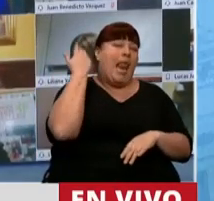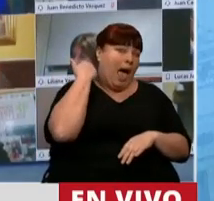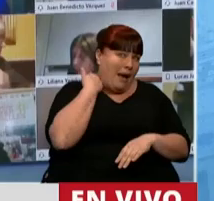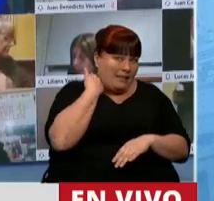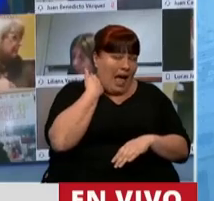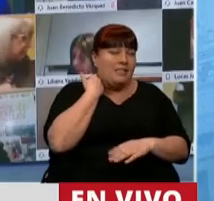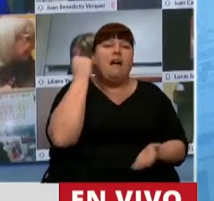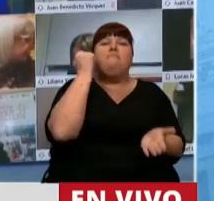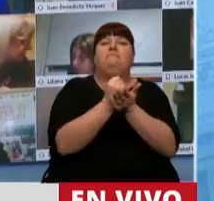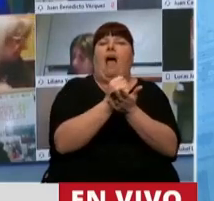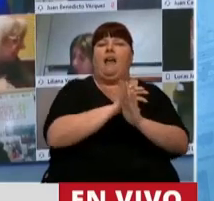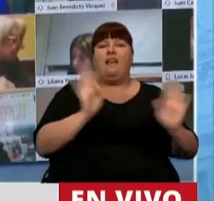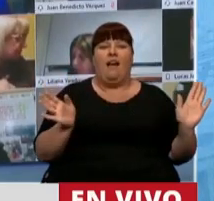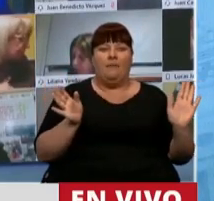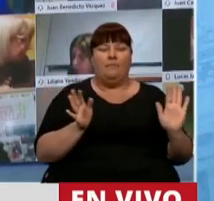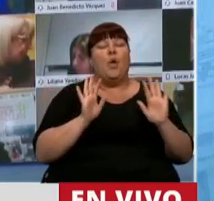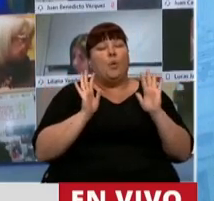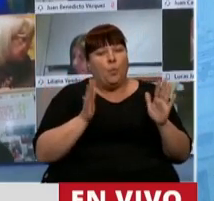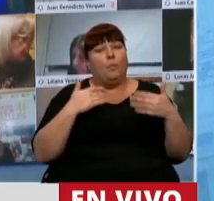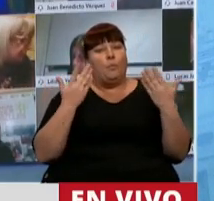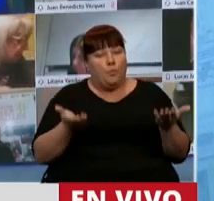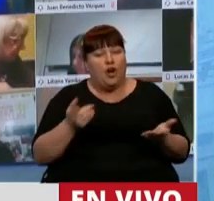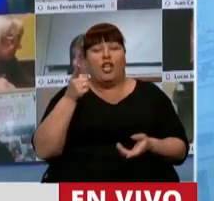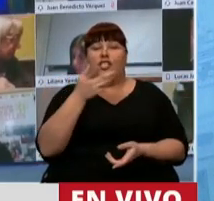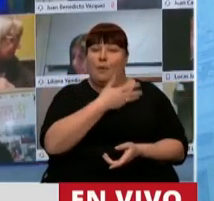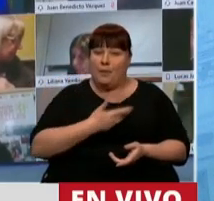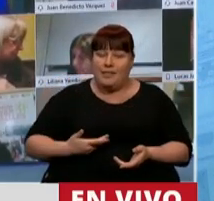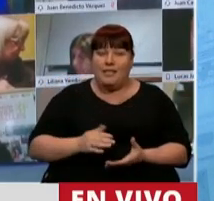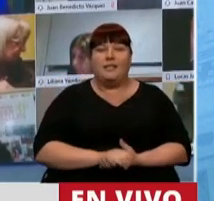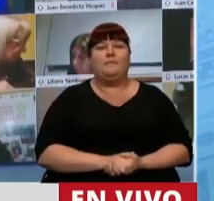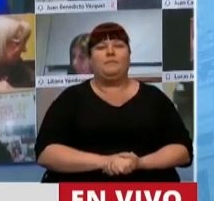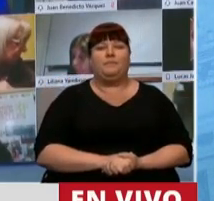hizo una huella e hizo su nombre. Bueno, en ese sentido, señor presidente,